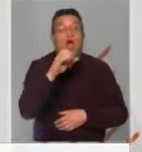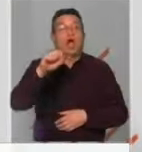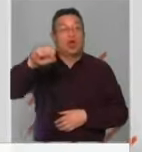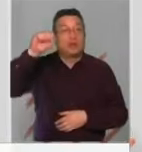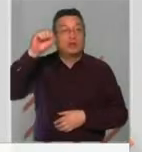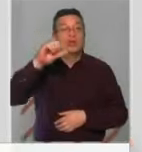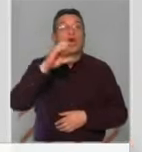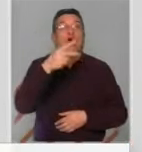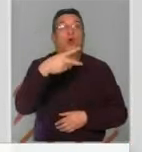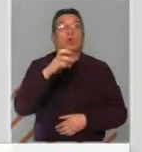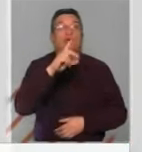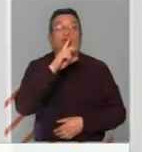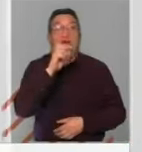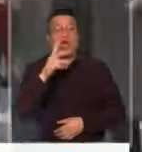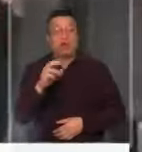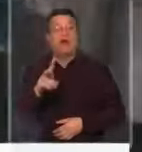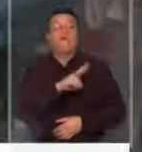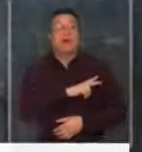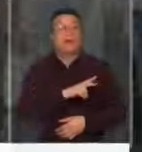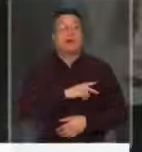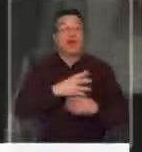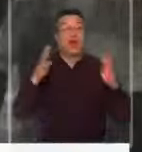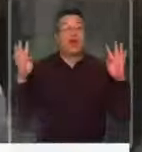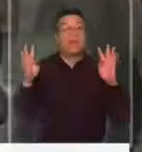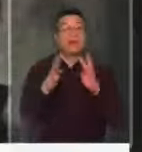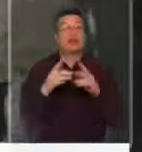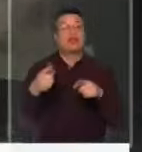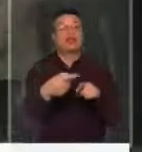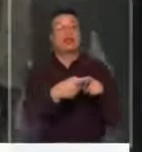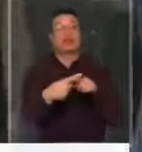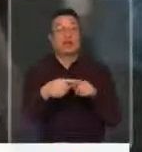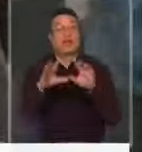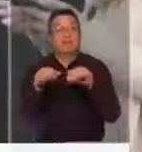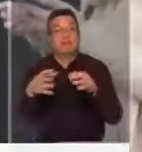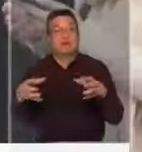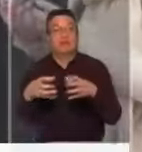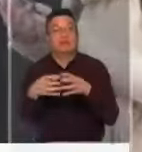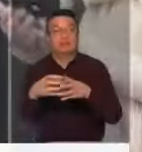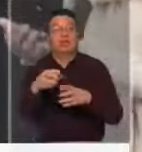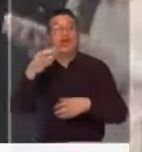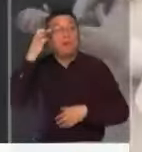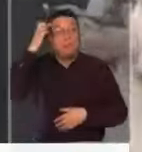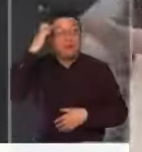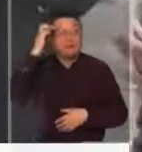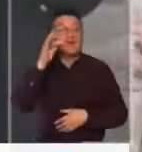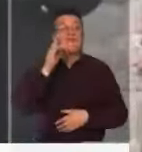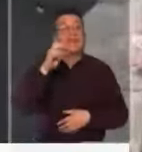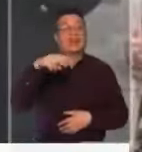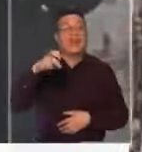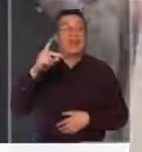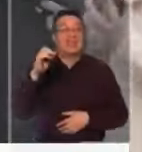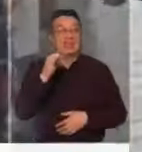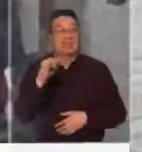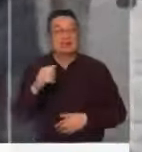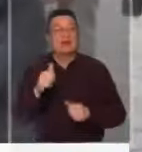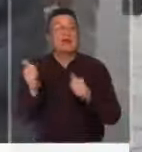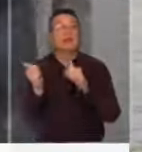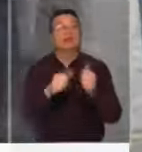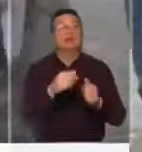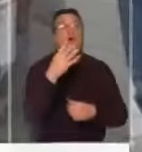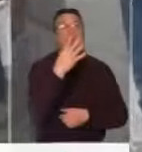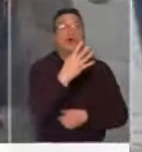Nicolás Hurtado; en Valparaíso, de Convergencia Social, con Camila Nieto, de la misma colectividad; en Providencia, con Macarena Fernández, la que le ganó por